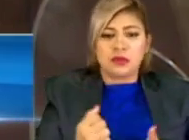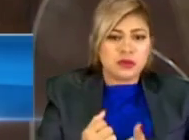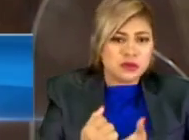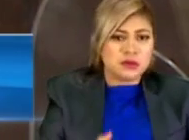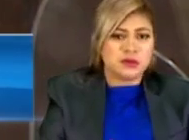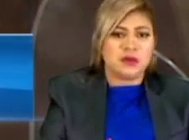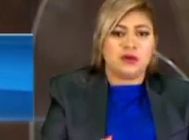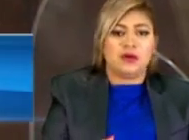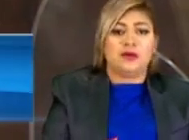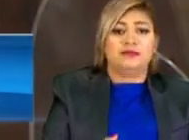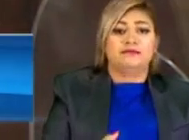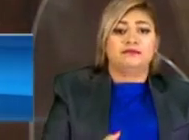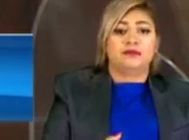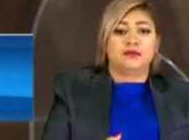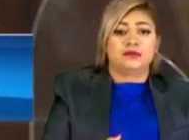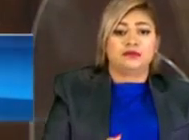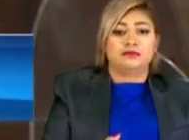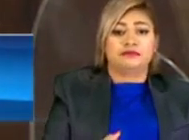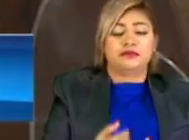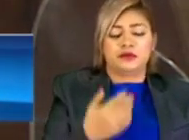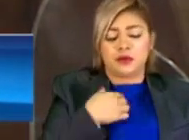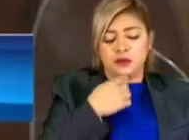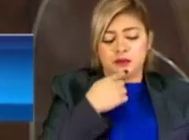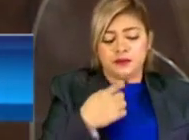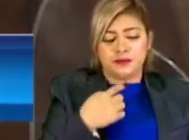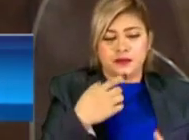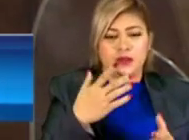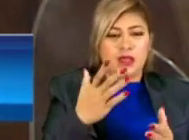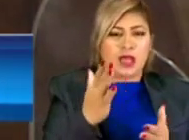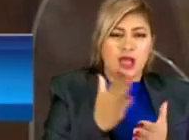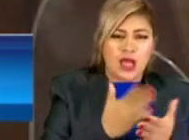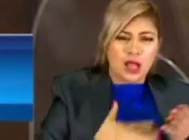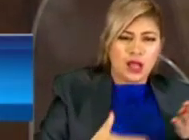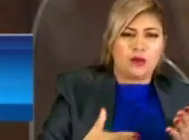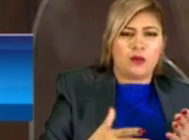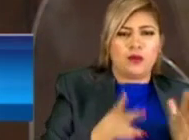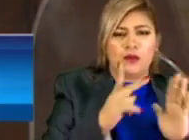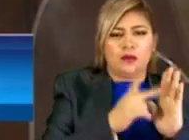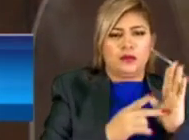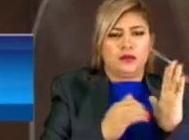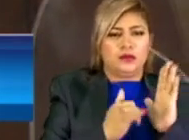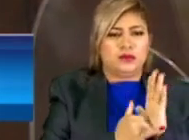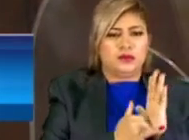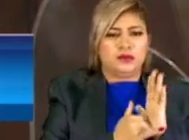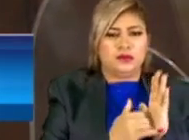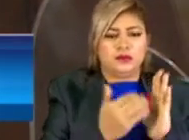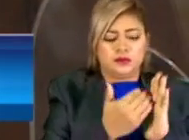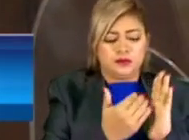a algunos, repito, algunos proyectos de inversión pública